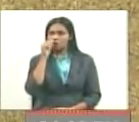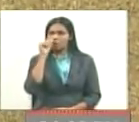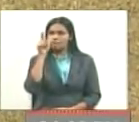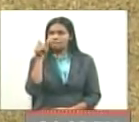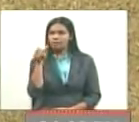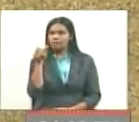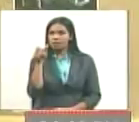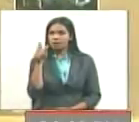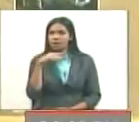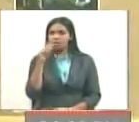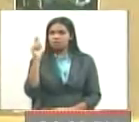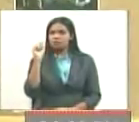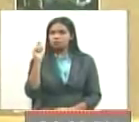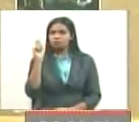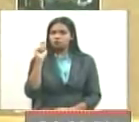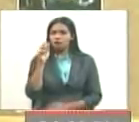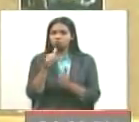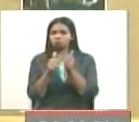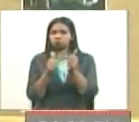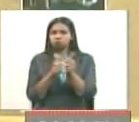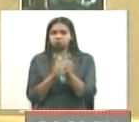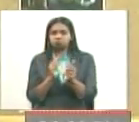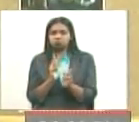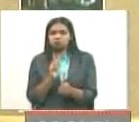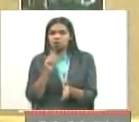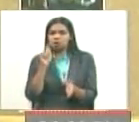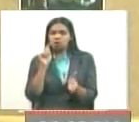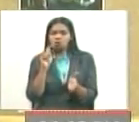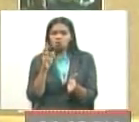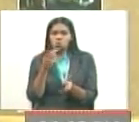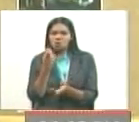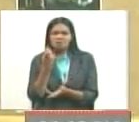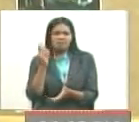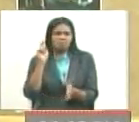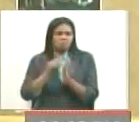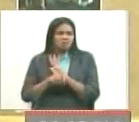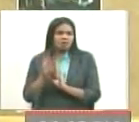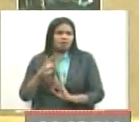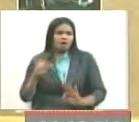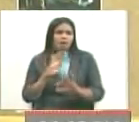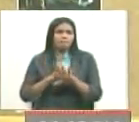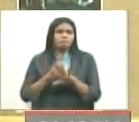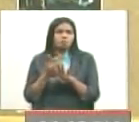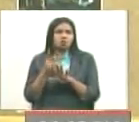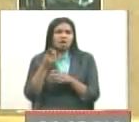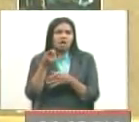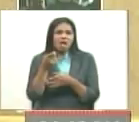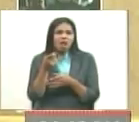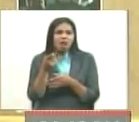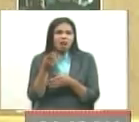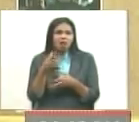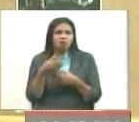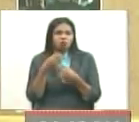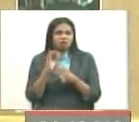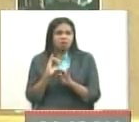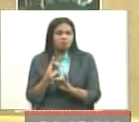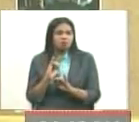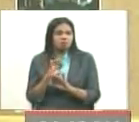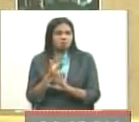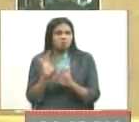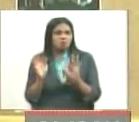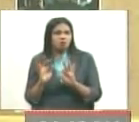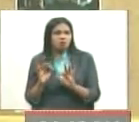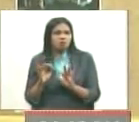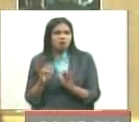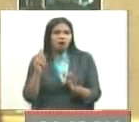es diputado suplente, no hace falta allanarle la inmunidad parlamentaria. ¿Por qué? Porque no goza de la prerrogativa de